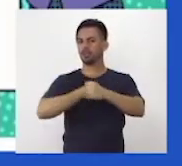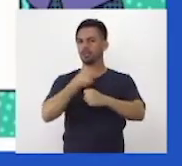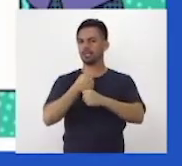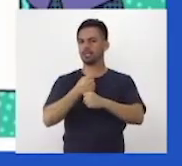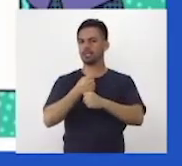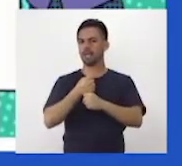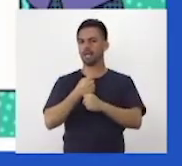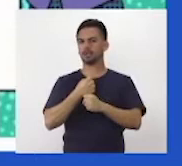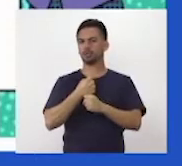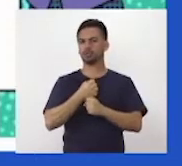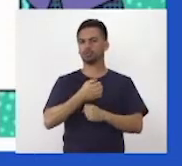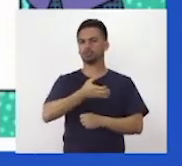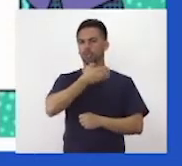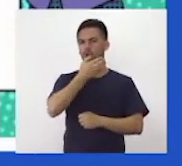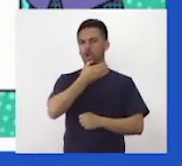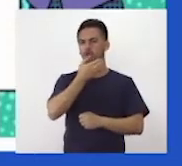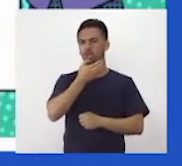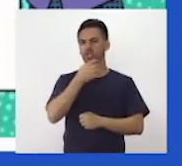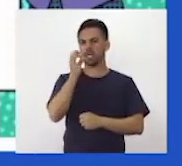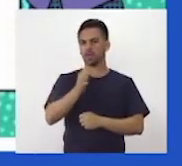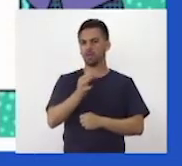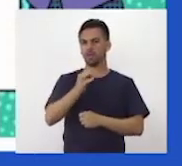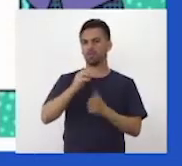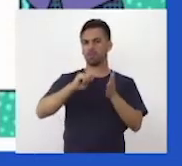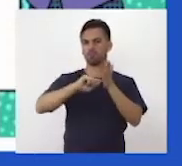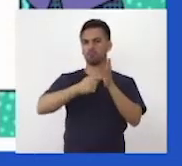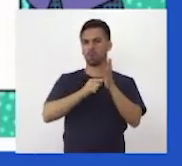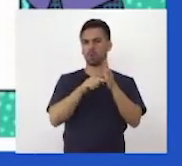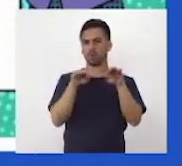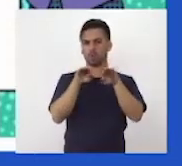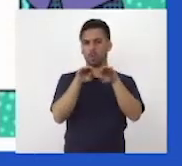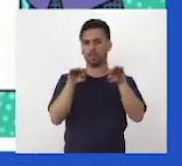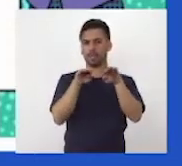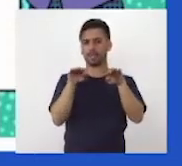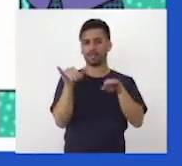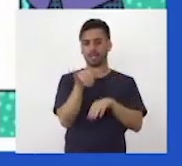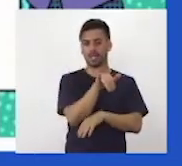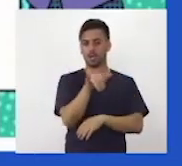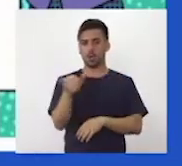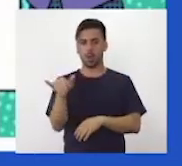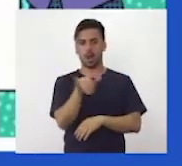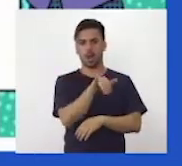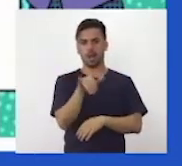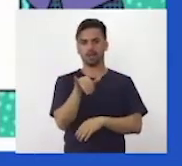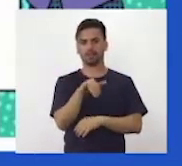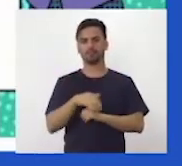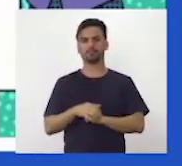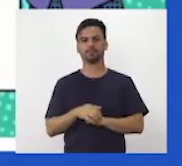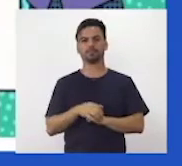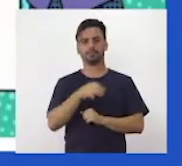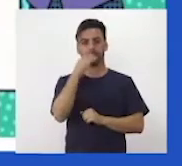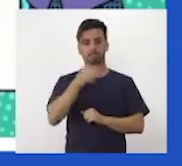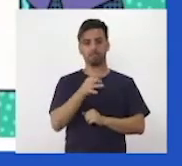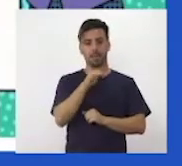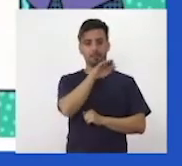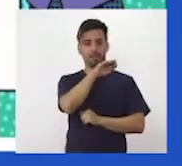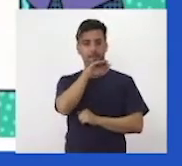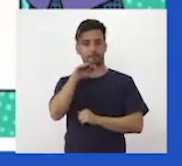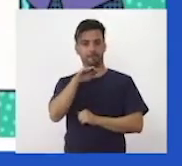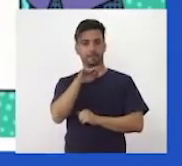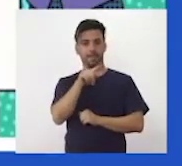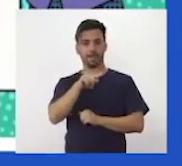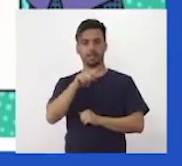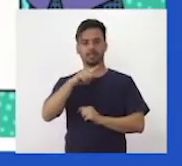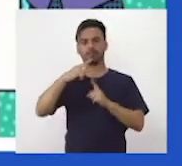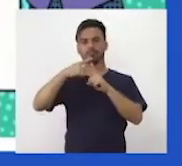aplicando la propiedad de producto de bases iguales. Mantenemos la base y adicionamos